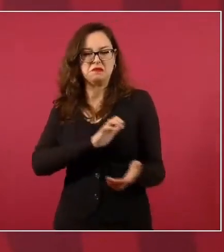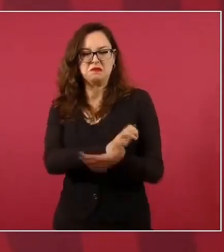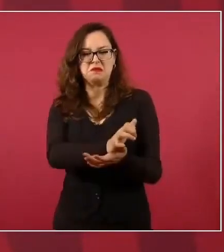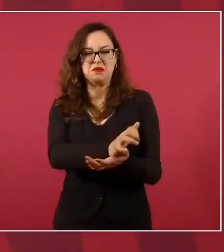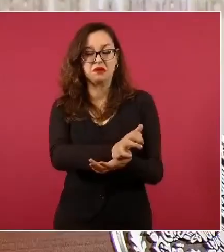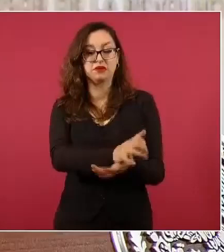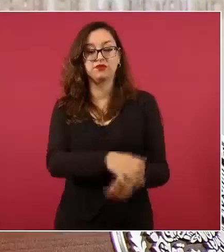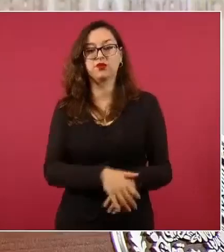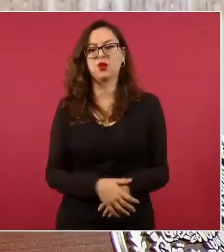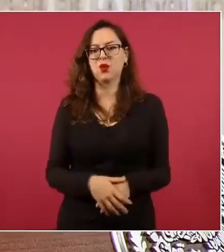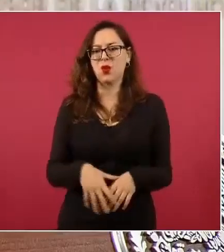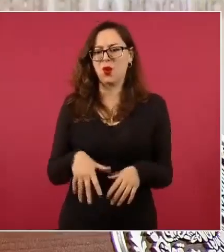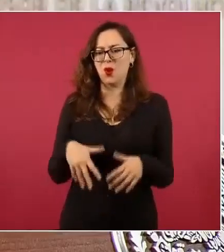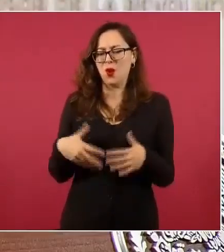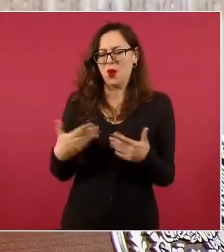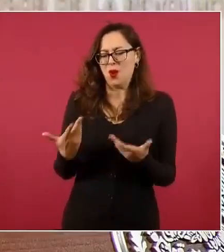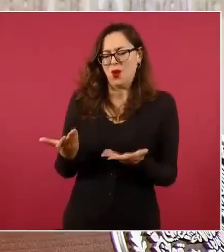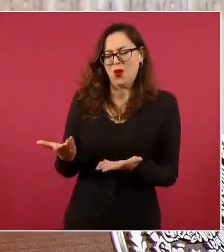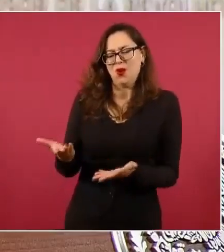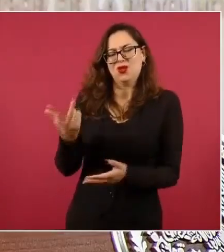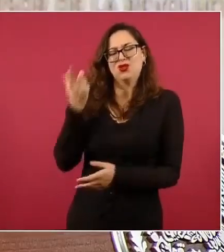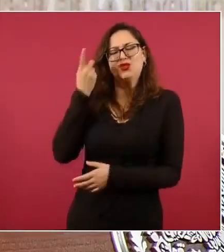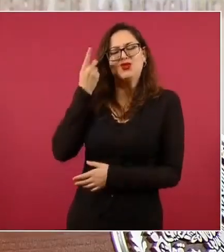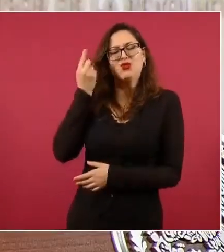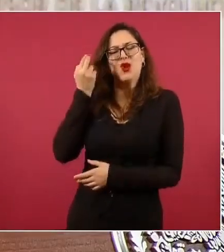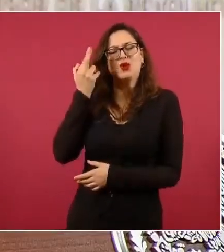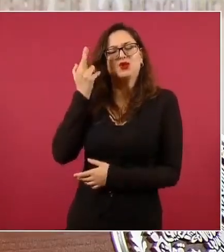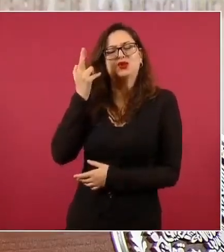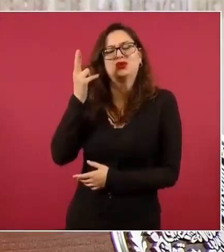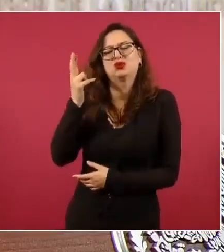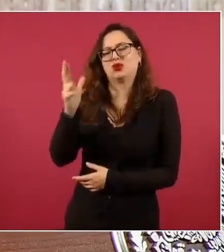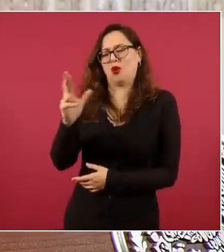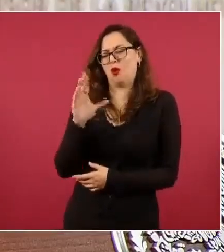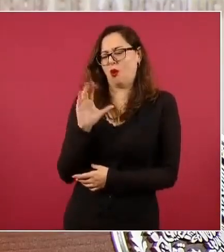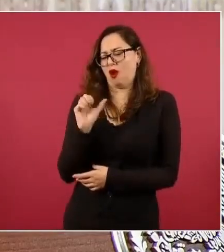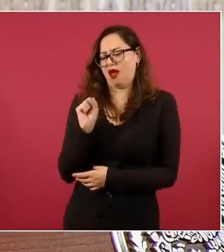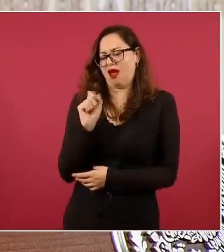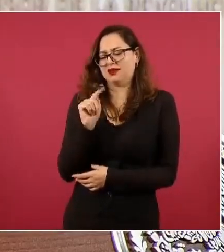del doctor Castañeda, eminencia,